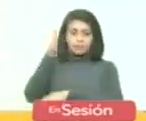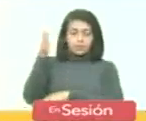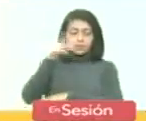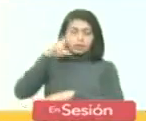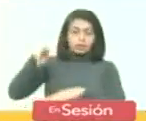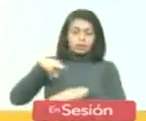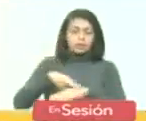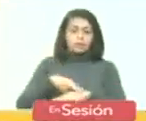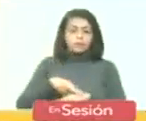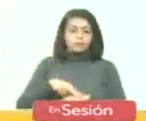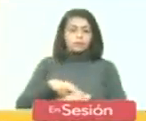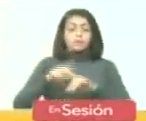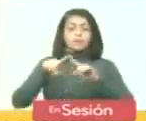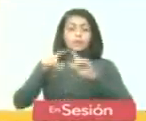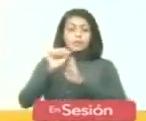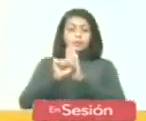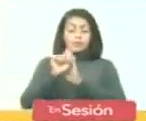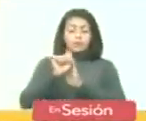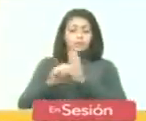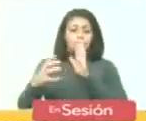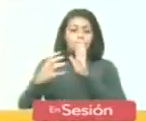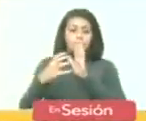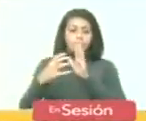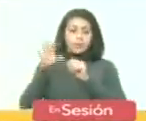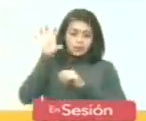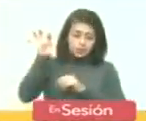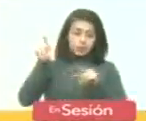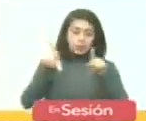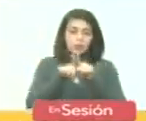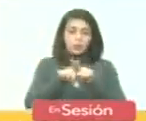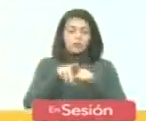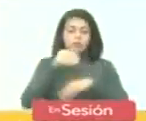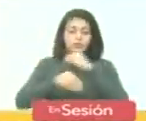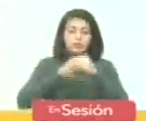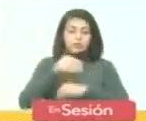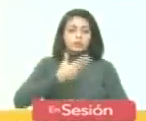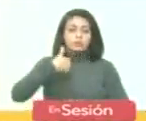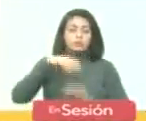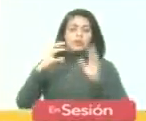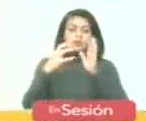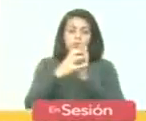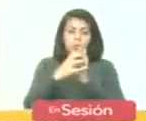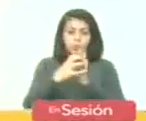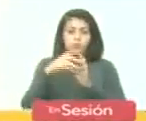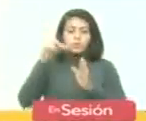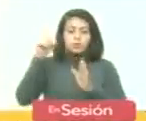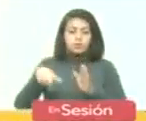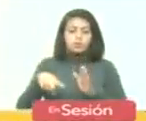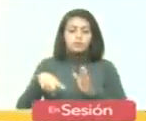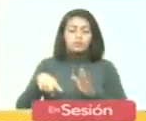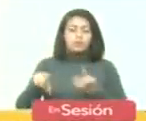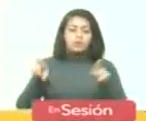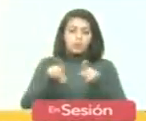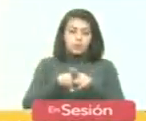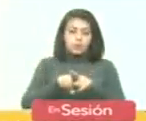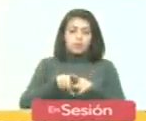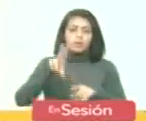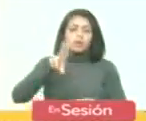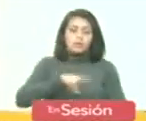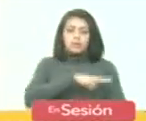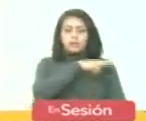nacional. Símbolo de la patria, al igual que lo es nuestro escudo nacional, al igual que nuestro